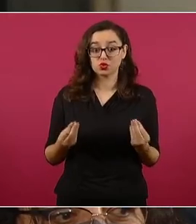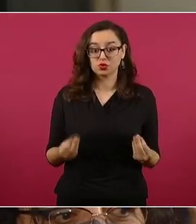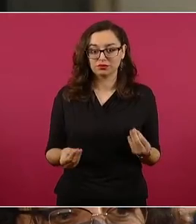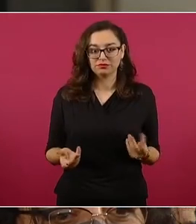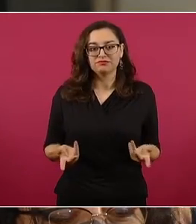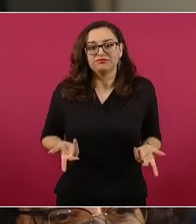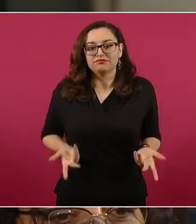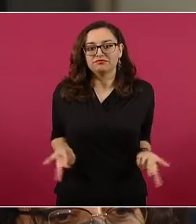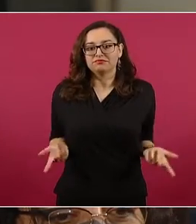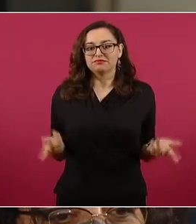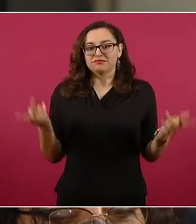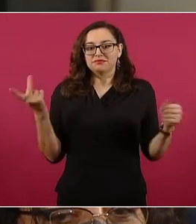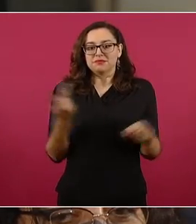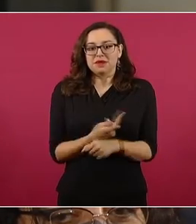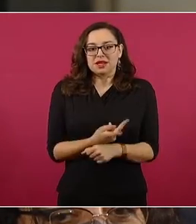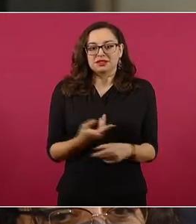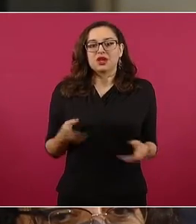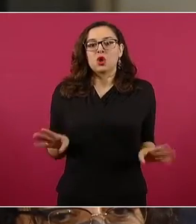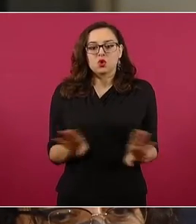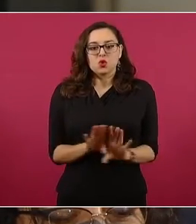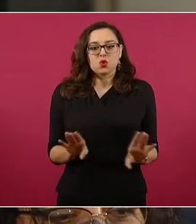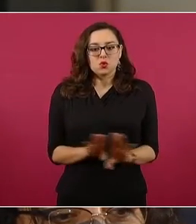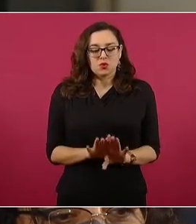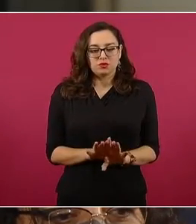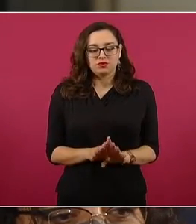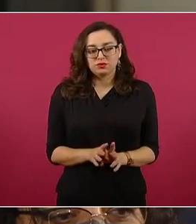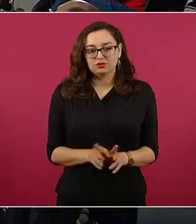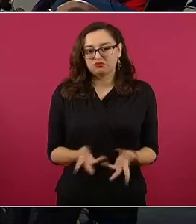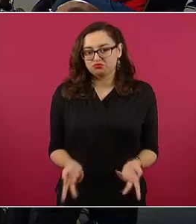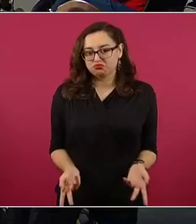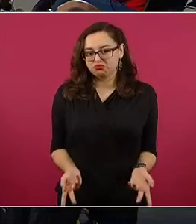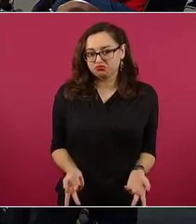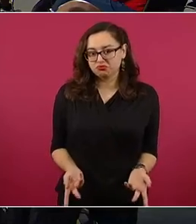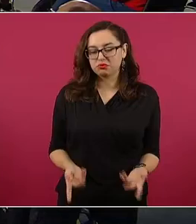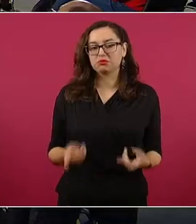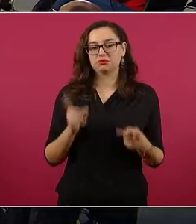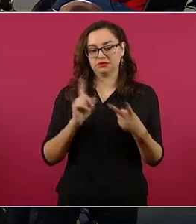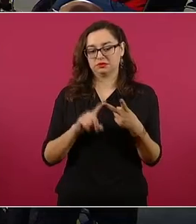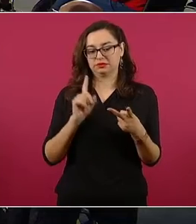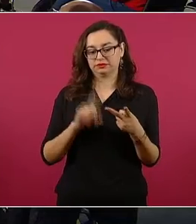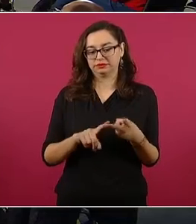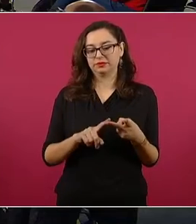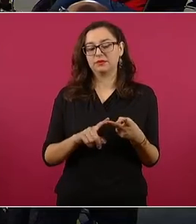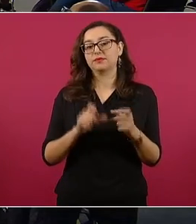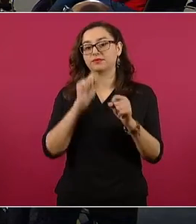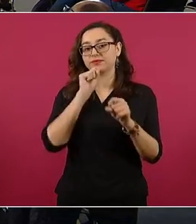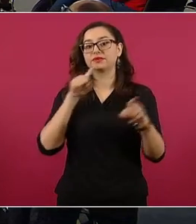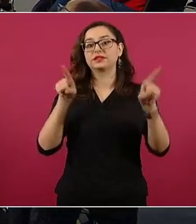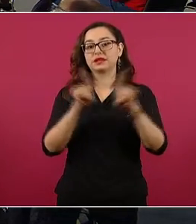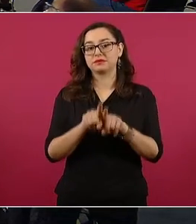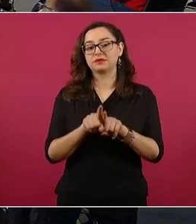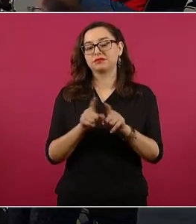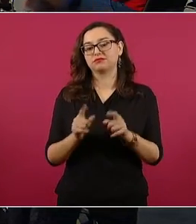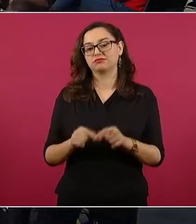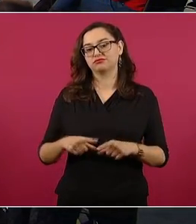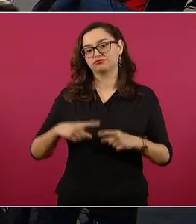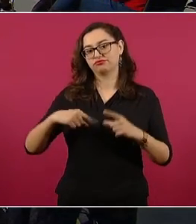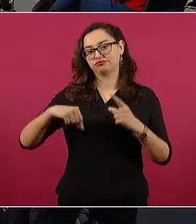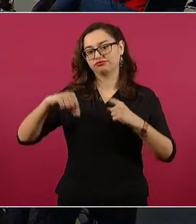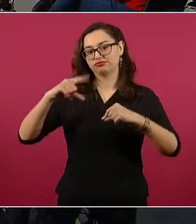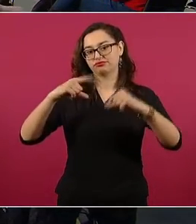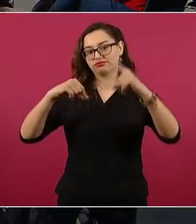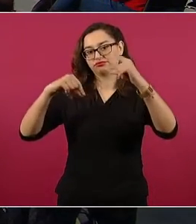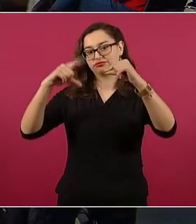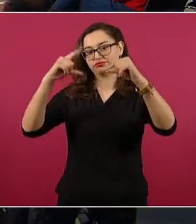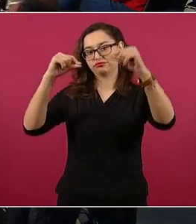¿qué se podría hacer? Y con el trigo, que también somos muy dependientes del exterior,